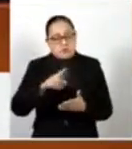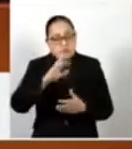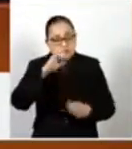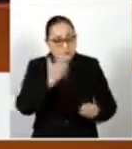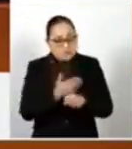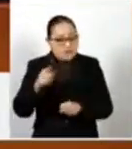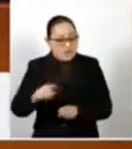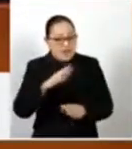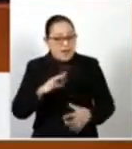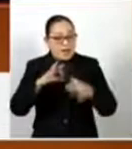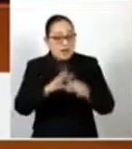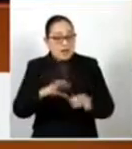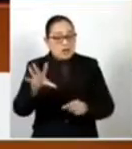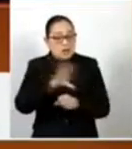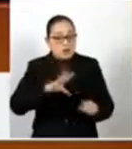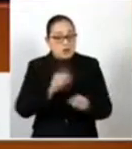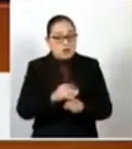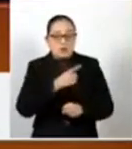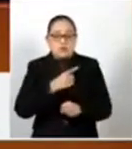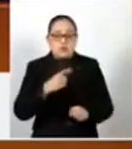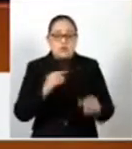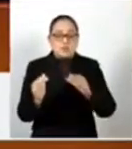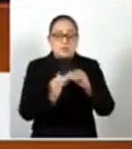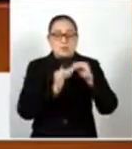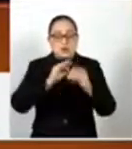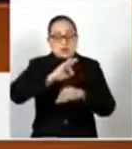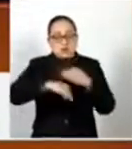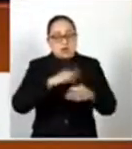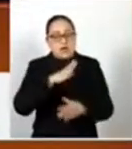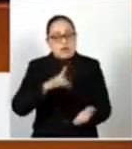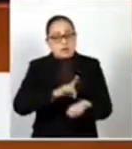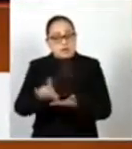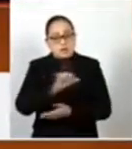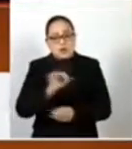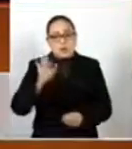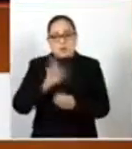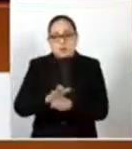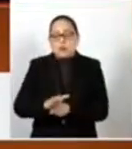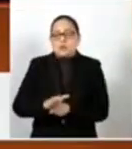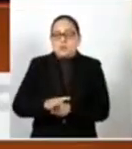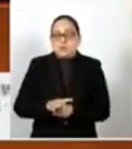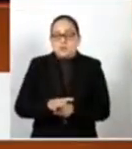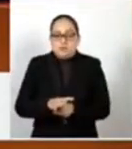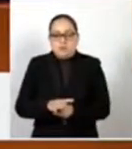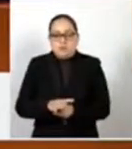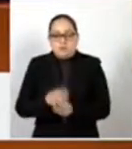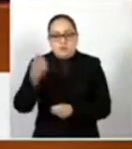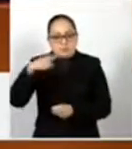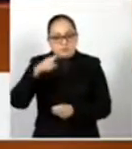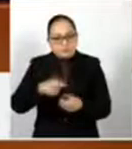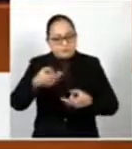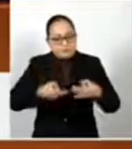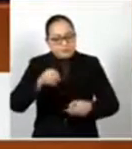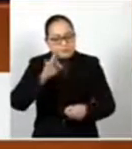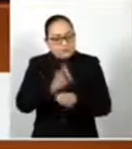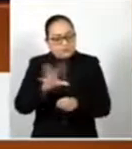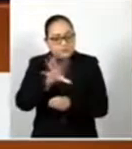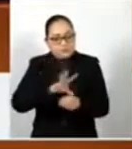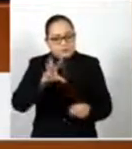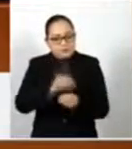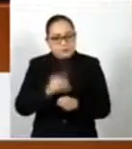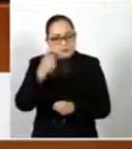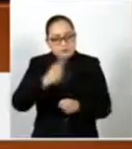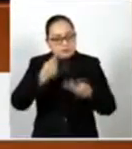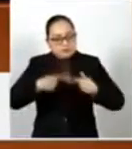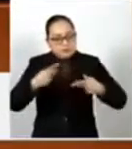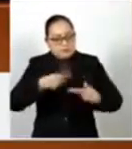garantizar plenamente y sin discriminación alguna el derecho a la tutela y protección judicial efectivas, no